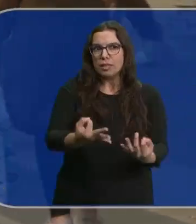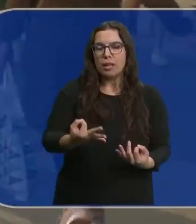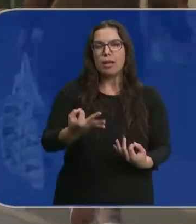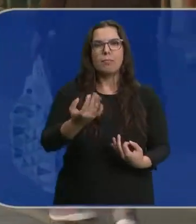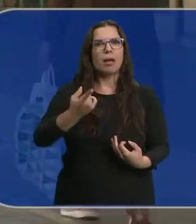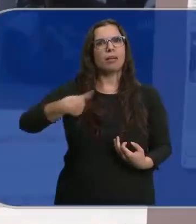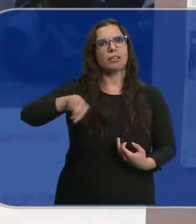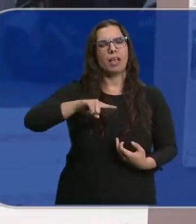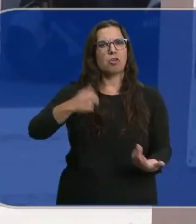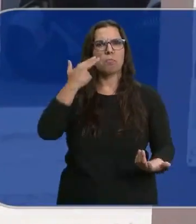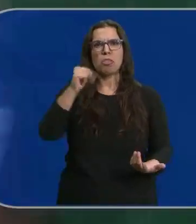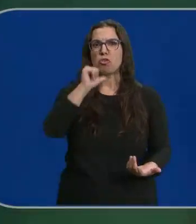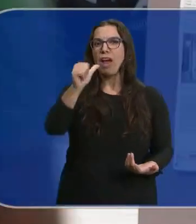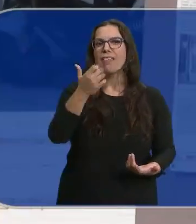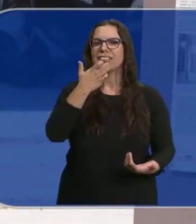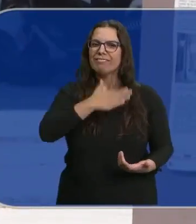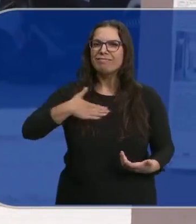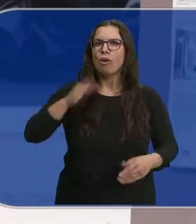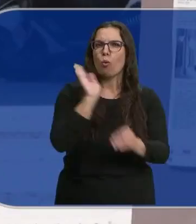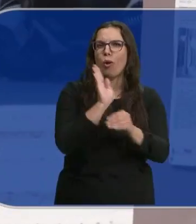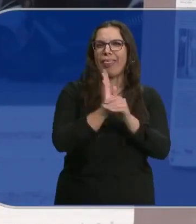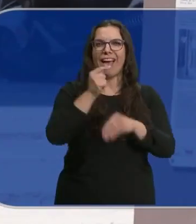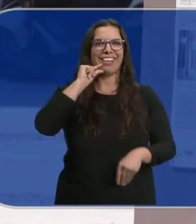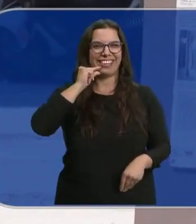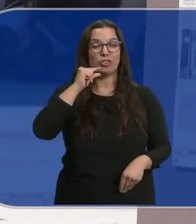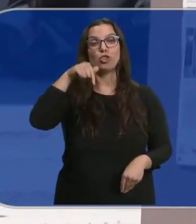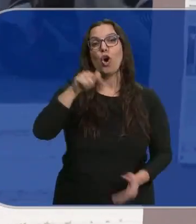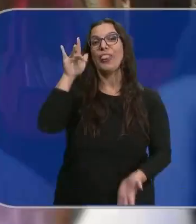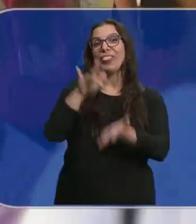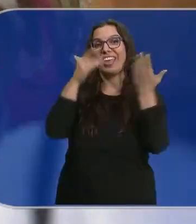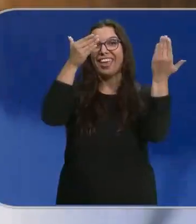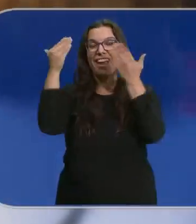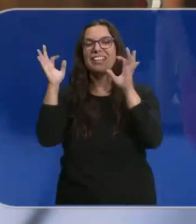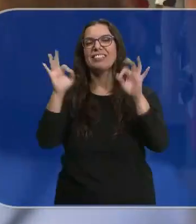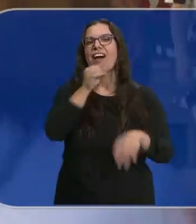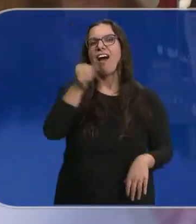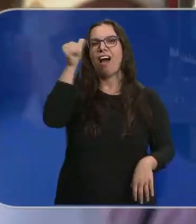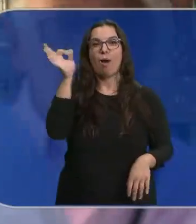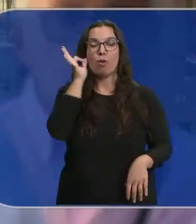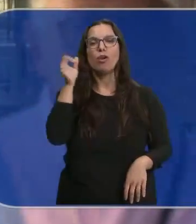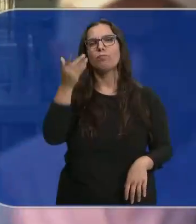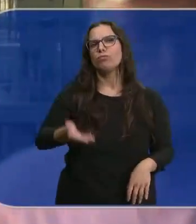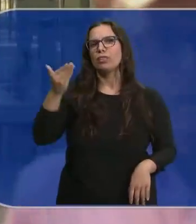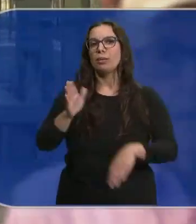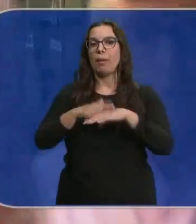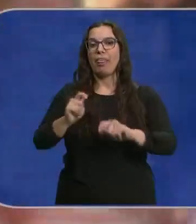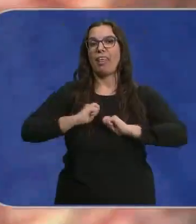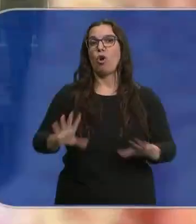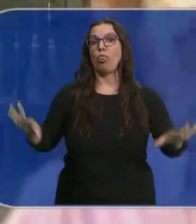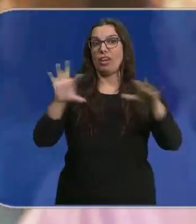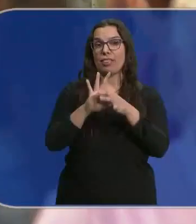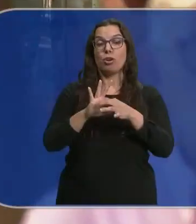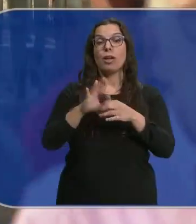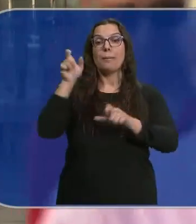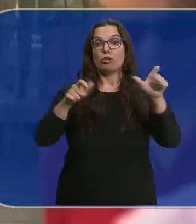les pone por delante si es para cuidar de los nietos. Hoy es el Día de los Abuelos, imprescindibles para poder conciliar. Los españoles